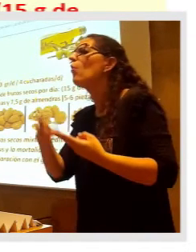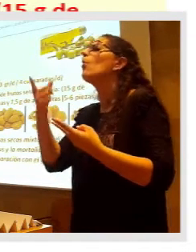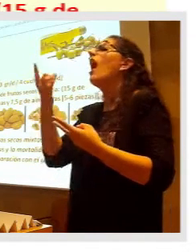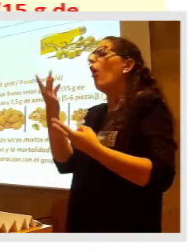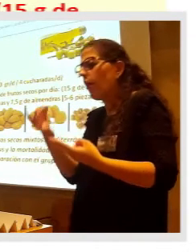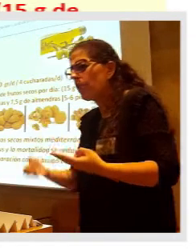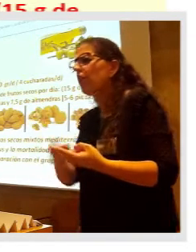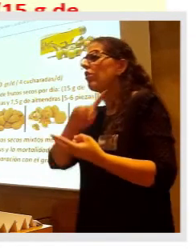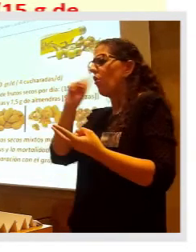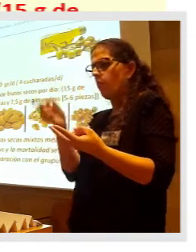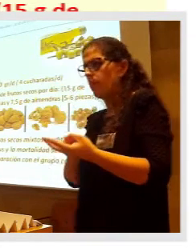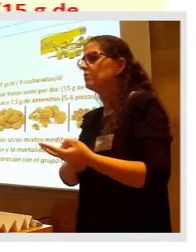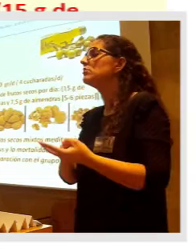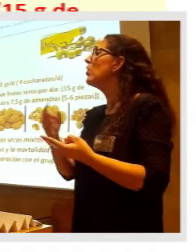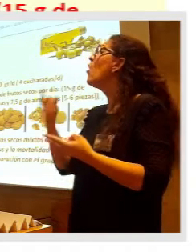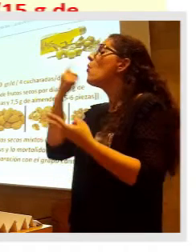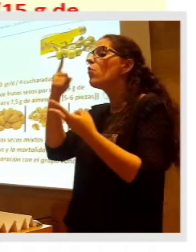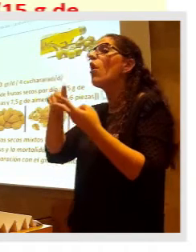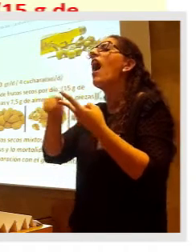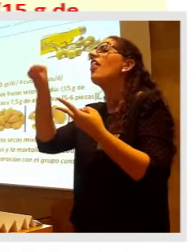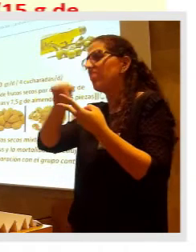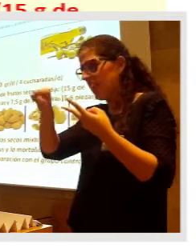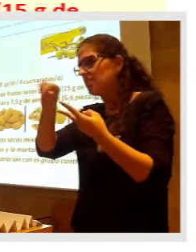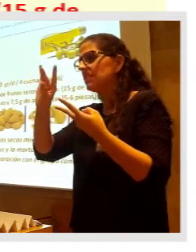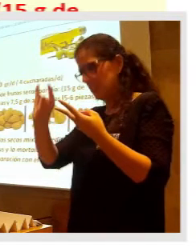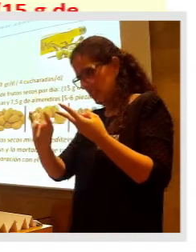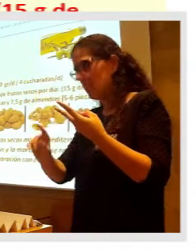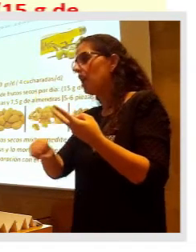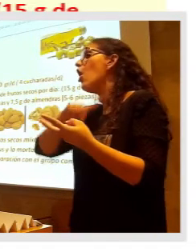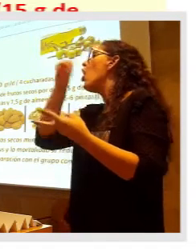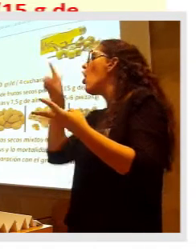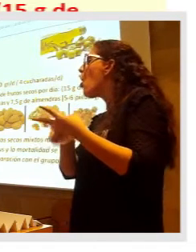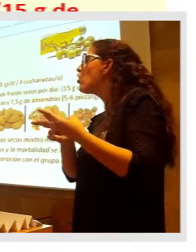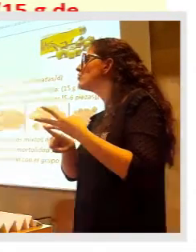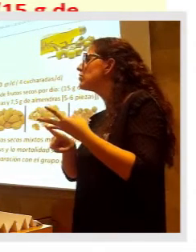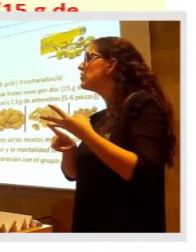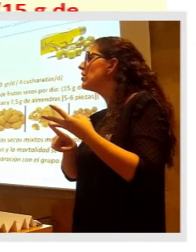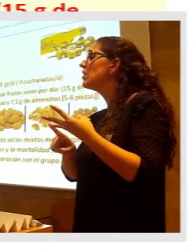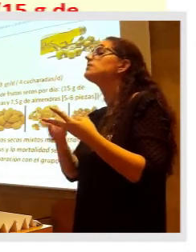ellos le dio aceite de oliva, nada más, aparte de su dieta mediterránea, y al otro le dio